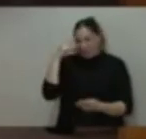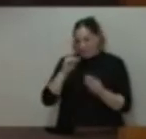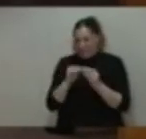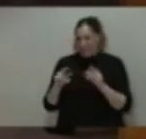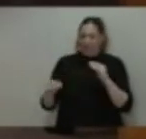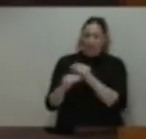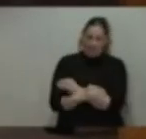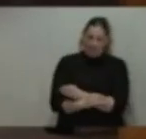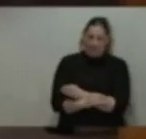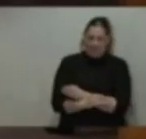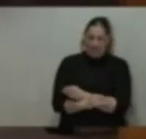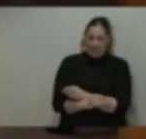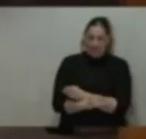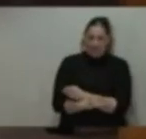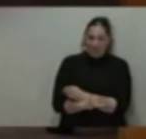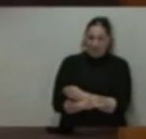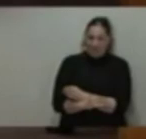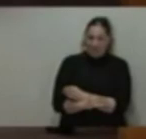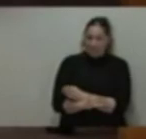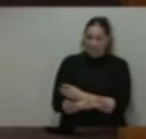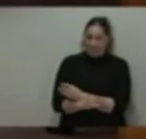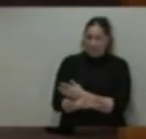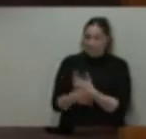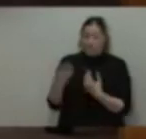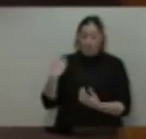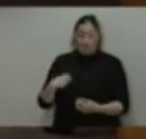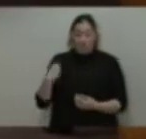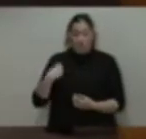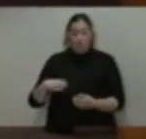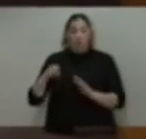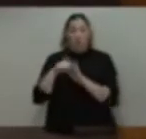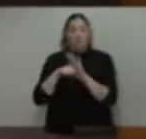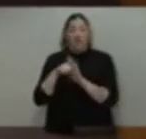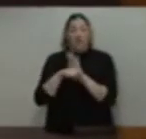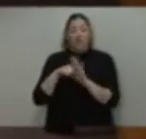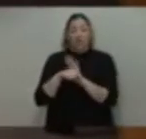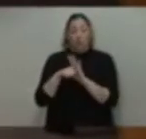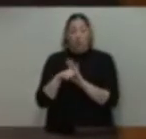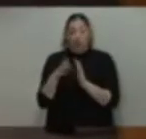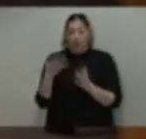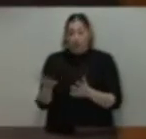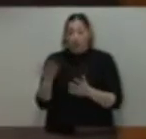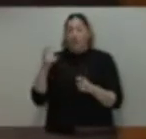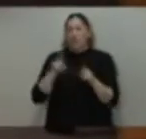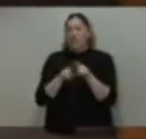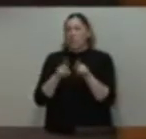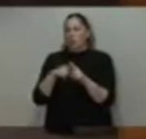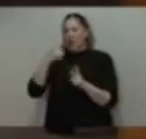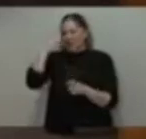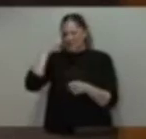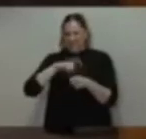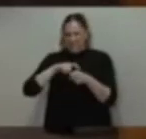acordará de alguien voló sobre el nido del cuco? Pues aquel personaje que llegaba a una institución psiquiátrica huyendo de la